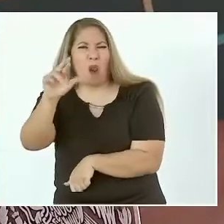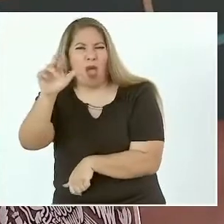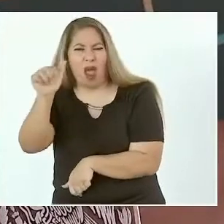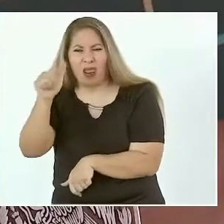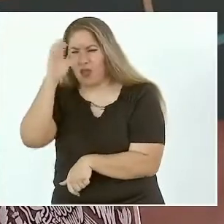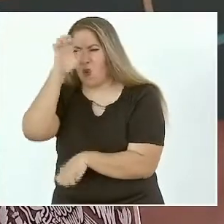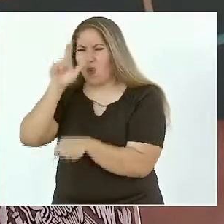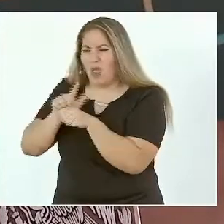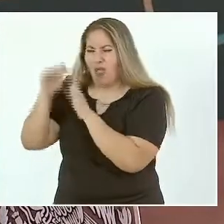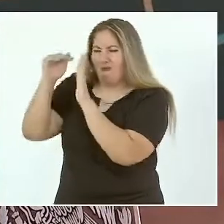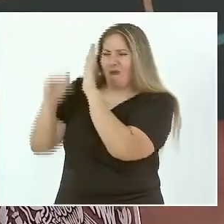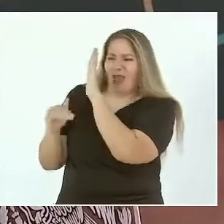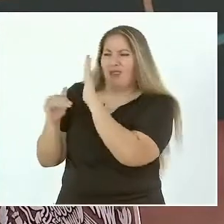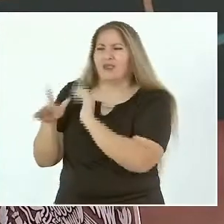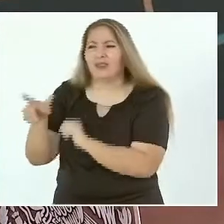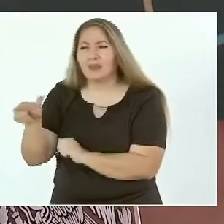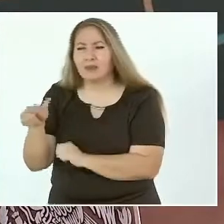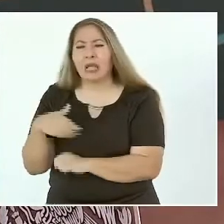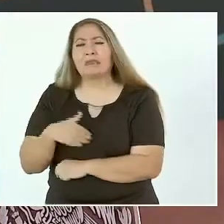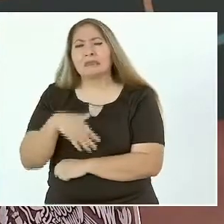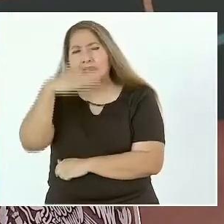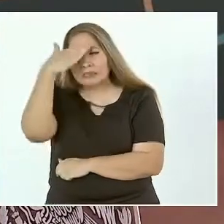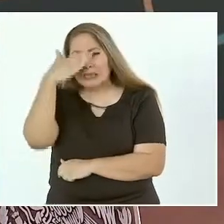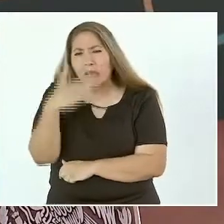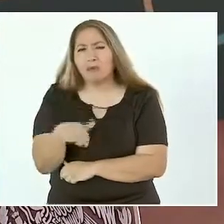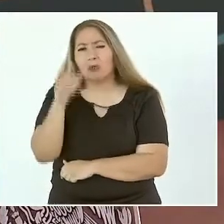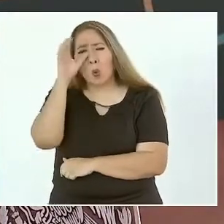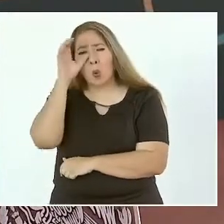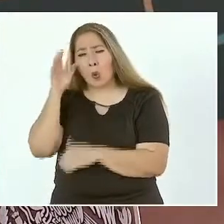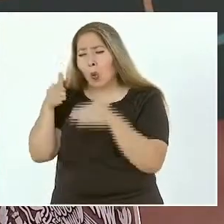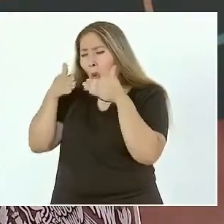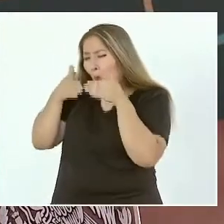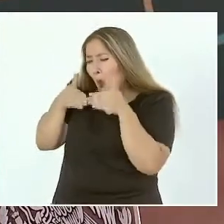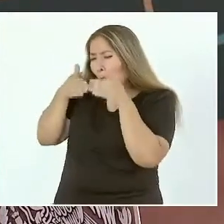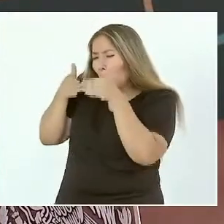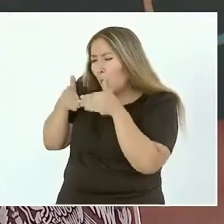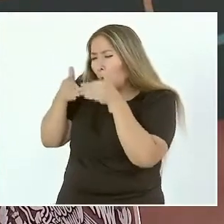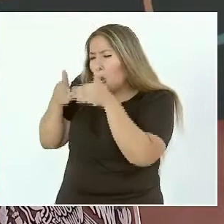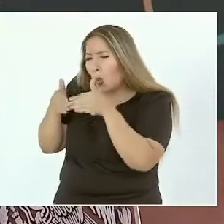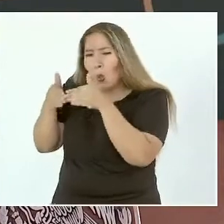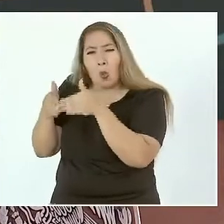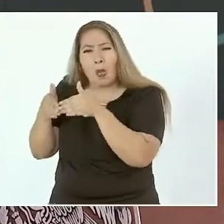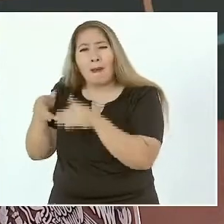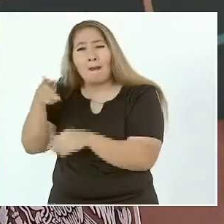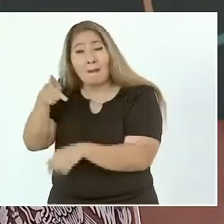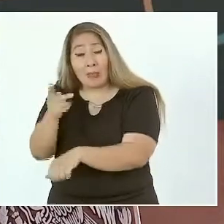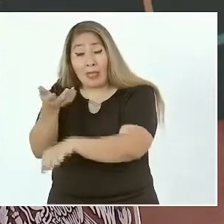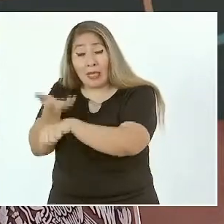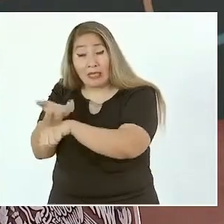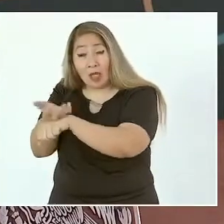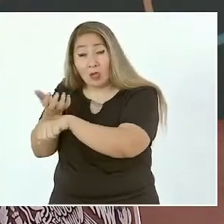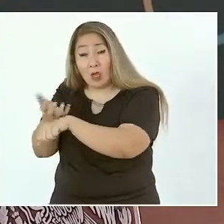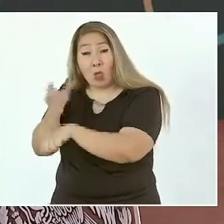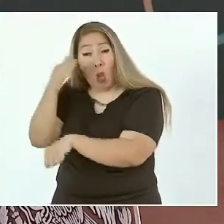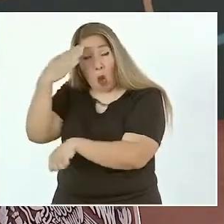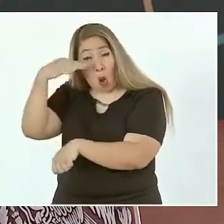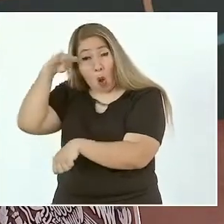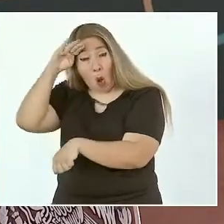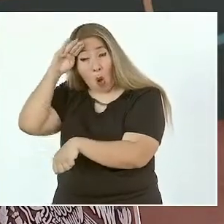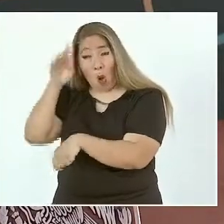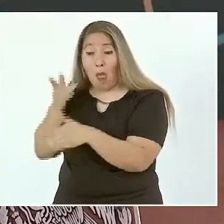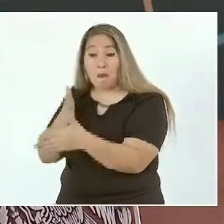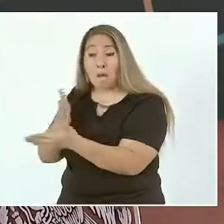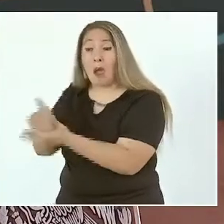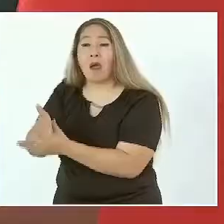cultura abyecta. Sabemos que los chinos llegaron a México de China, de Estados Unidos y de Cuba. Entraron por